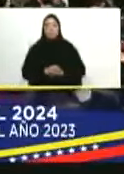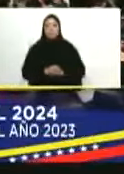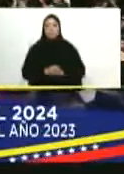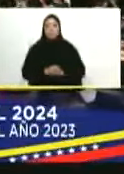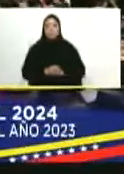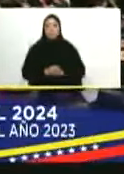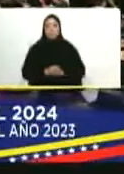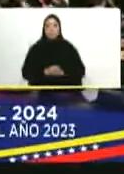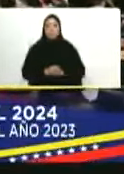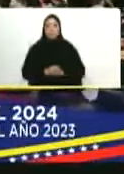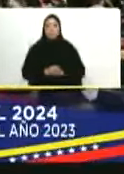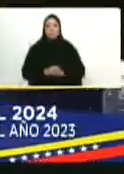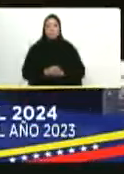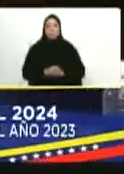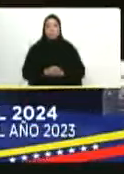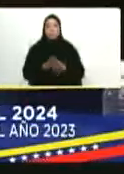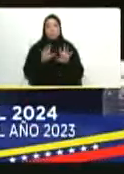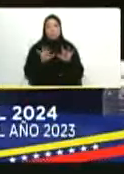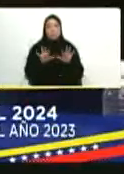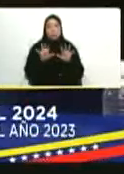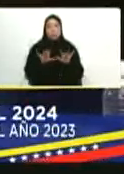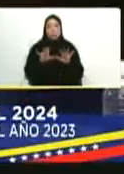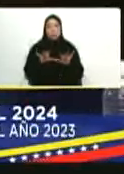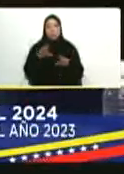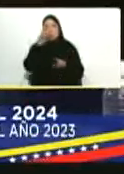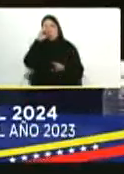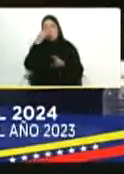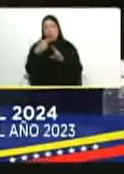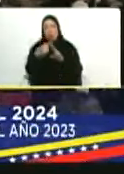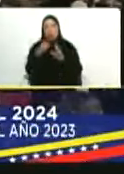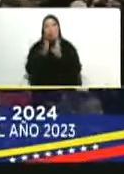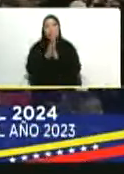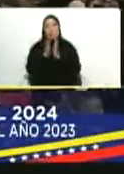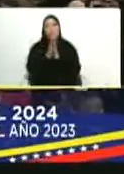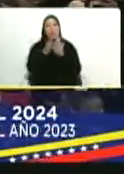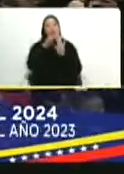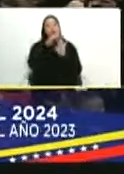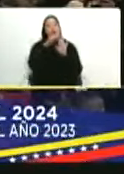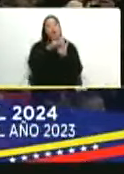Ciudadano secretario, sírvase informar el orden del día.